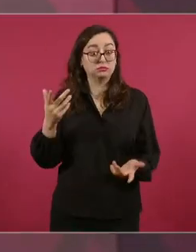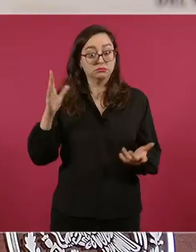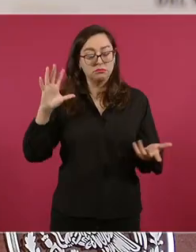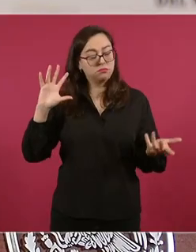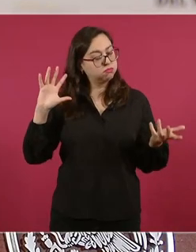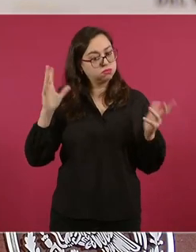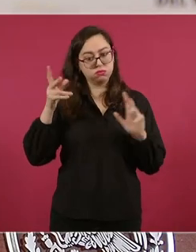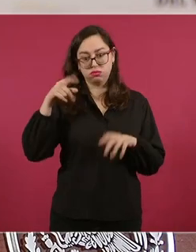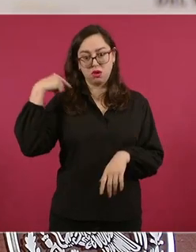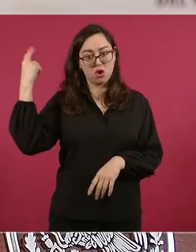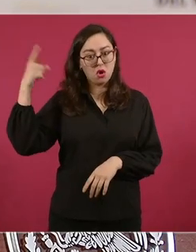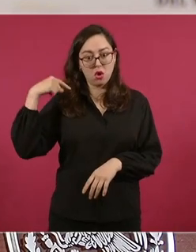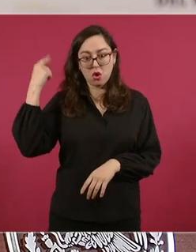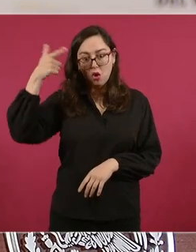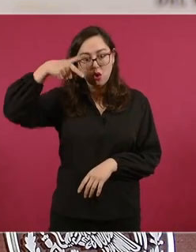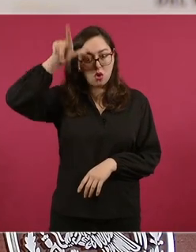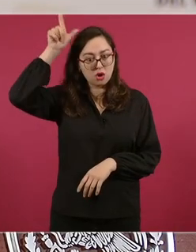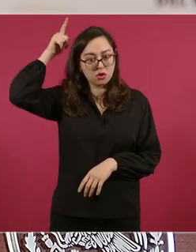locos.